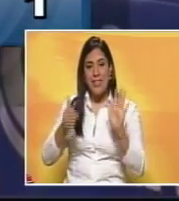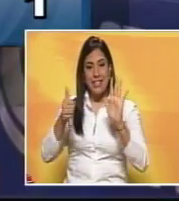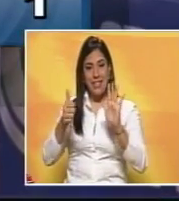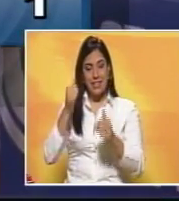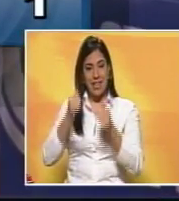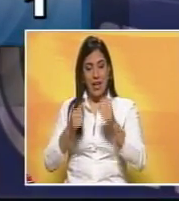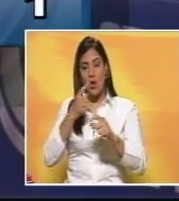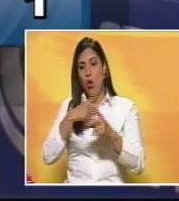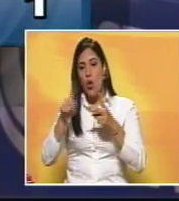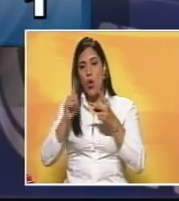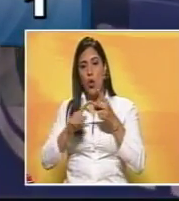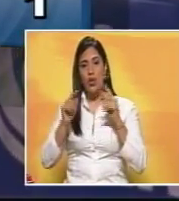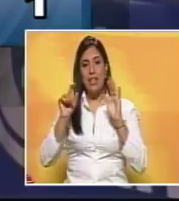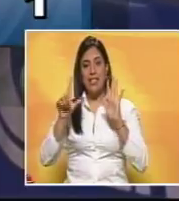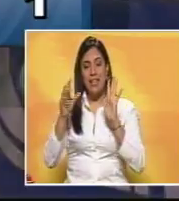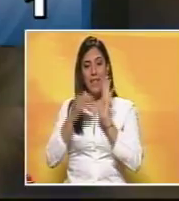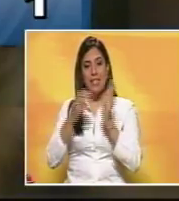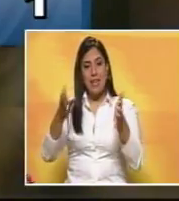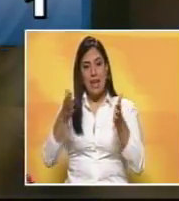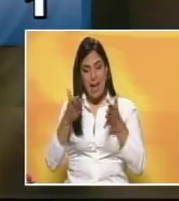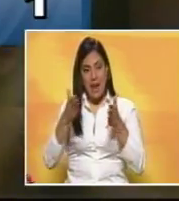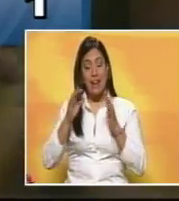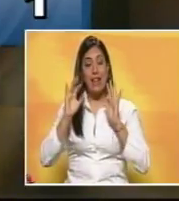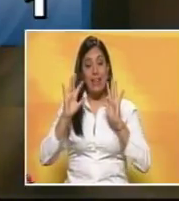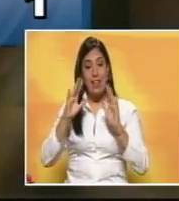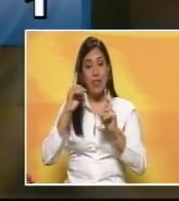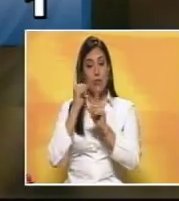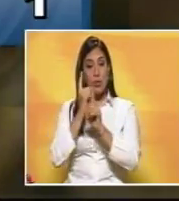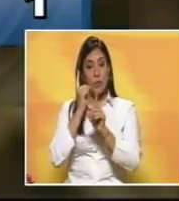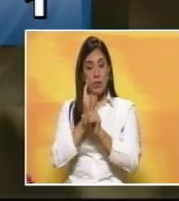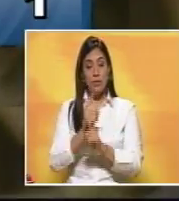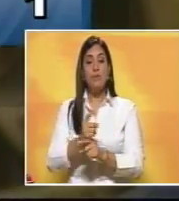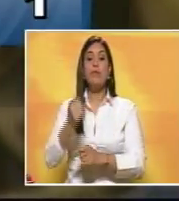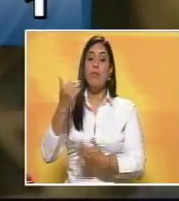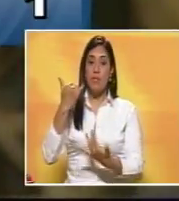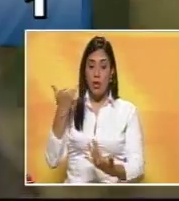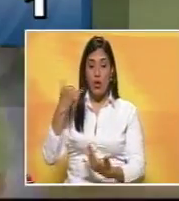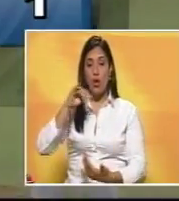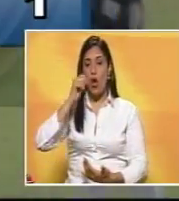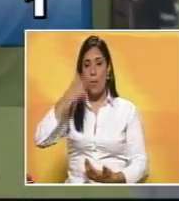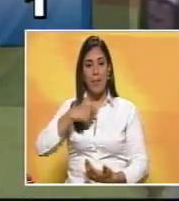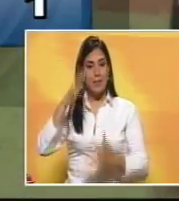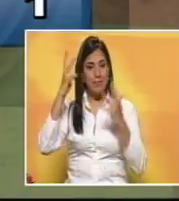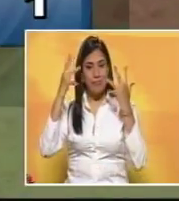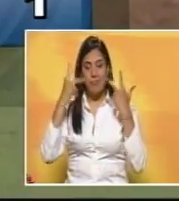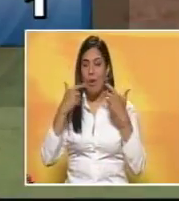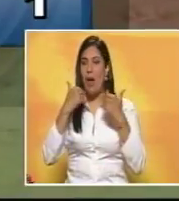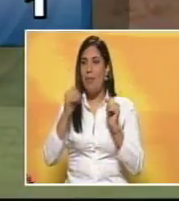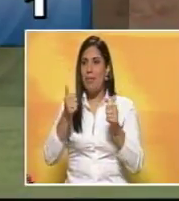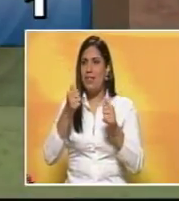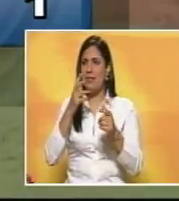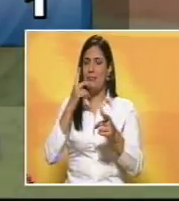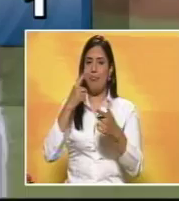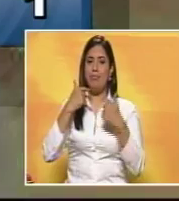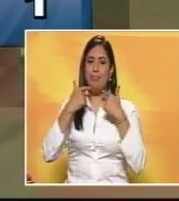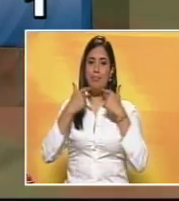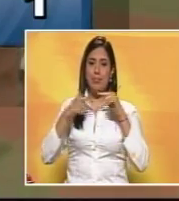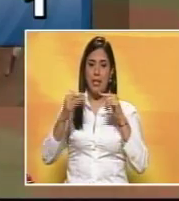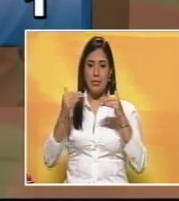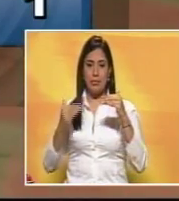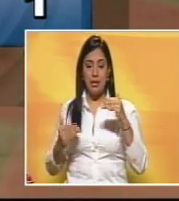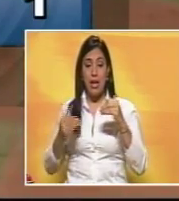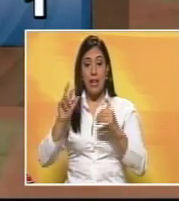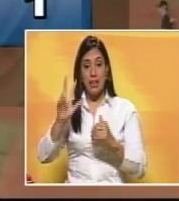carreras y conseguir su séptima victoria en los últimos 10 compromisos. Albert Suárez no tuvo un estreno esperado y se fue con la derrota.